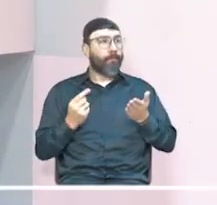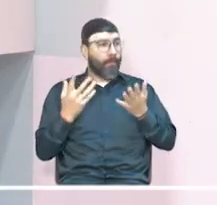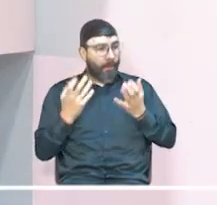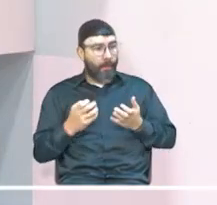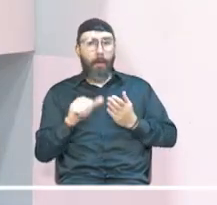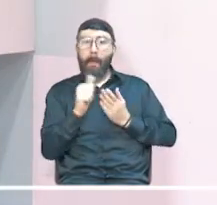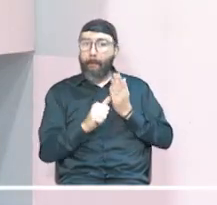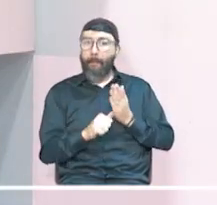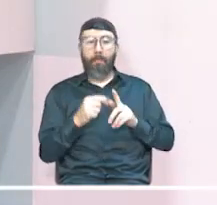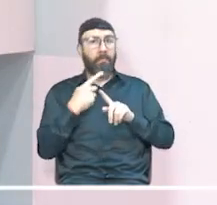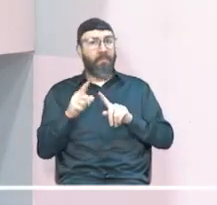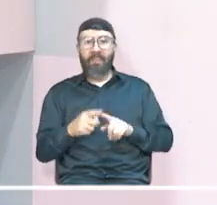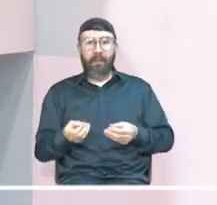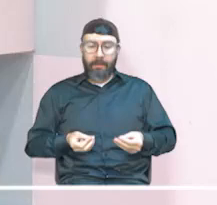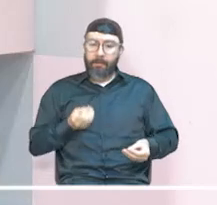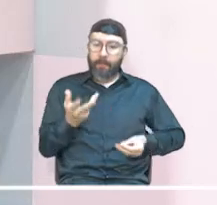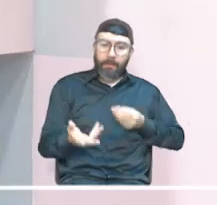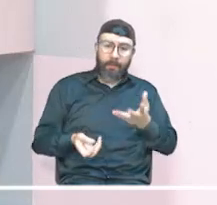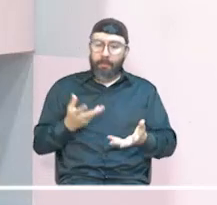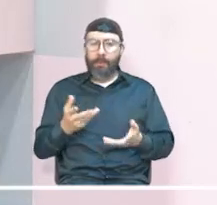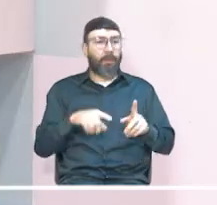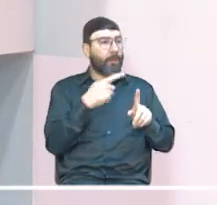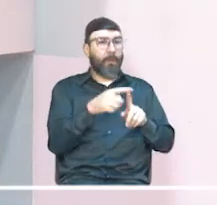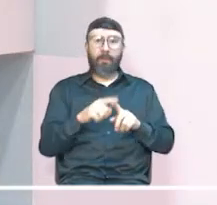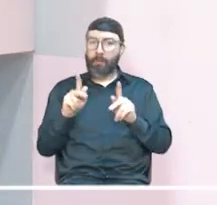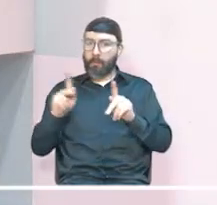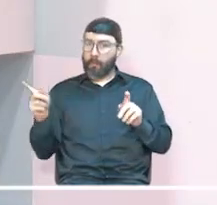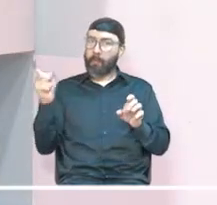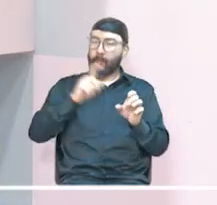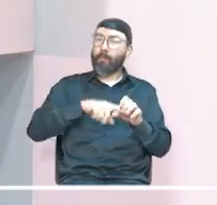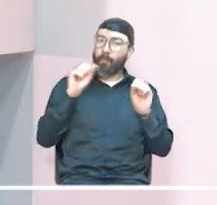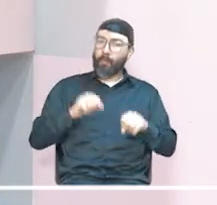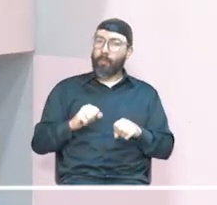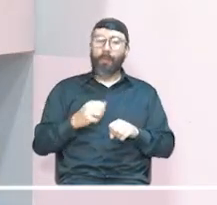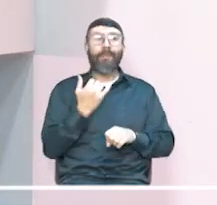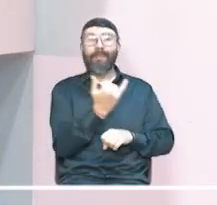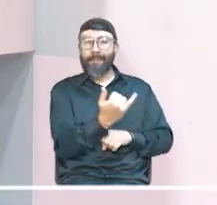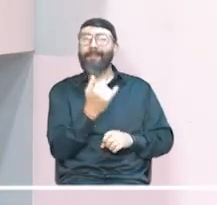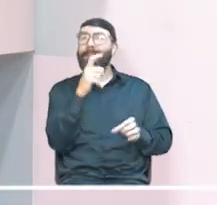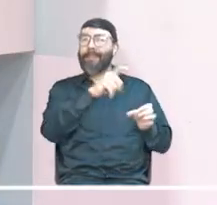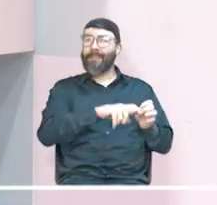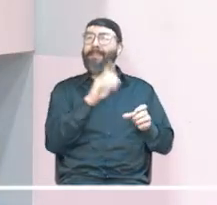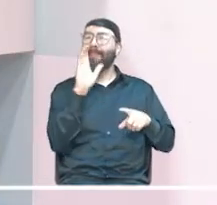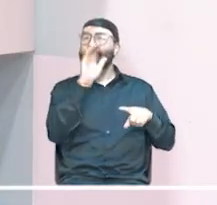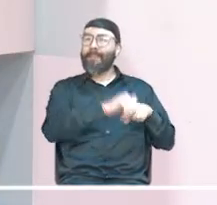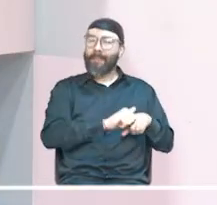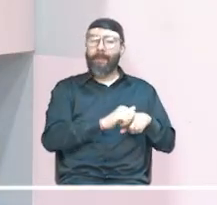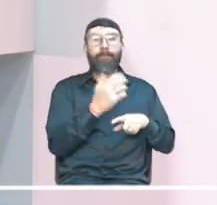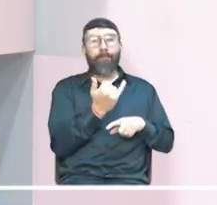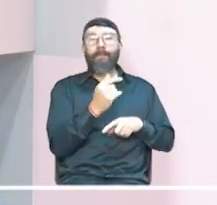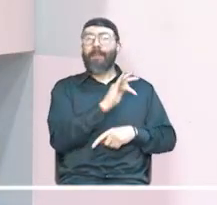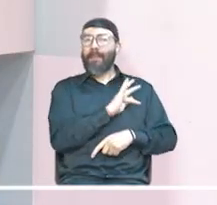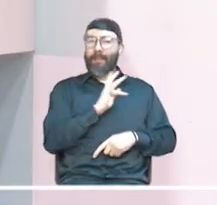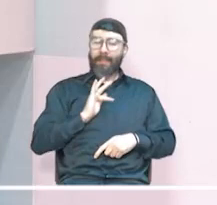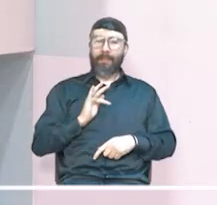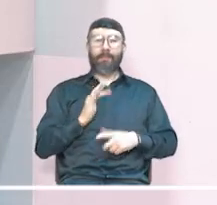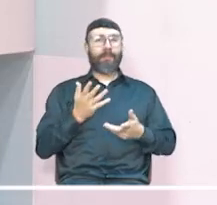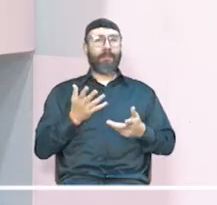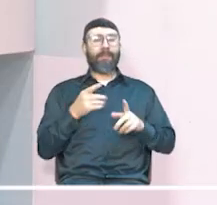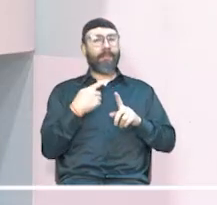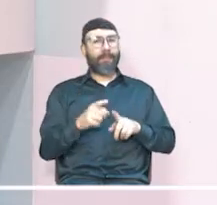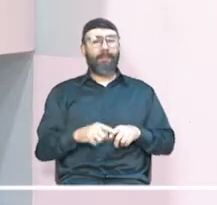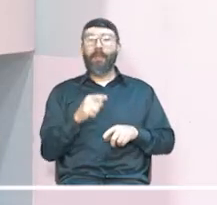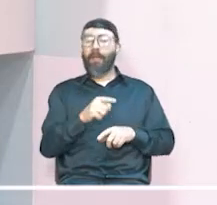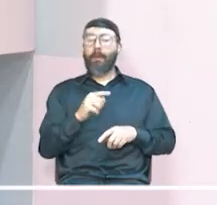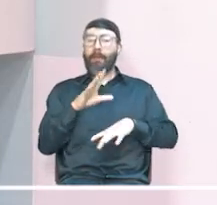diferentes servicios que estén al acceso de todas las personas. Entonces en Anolaima se están ofreciendo consultas, se está ofreciendo terapia neural, medicina tradicional china